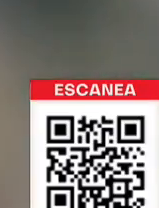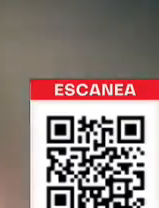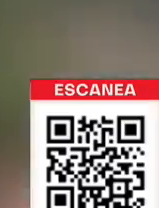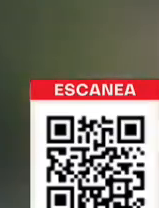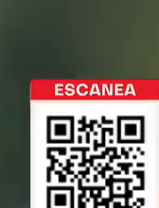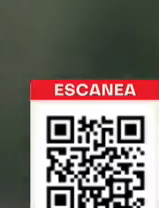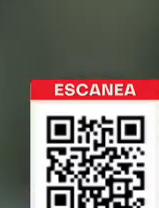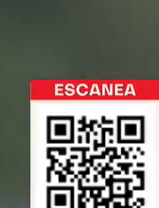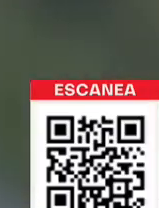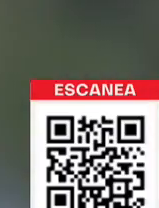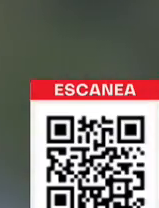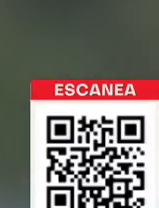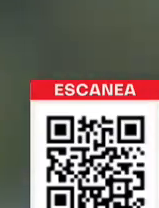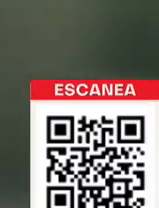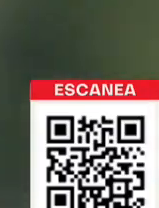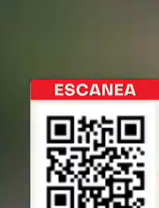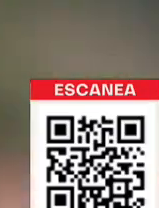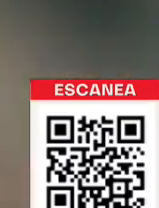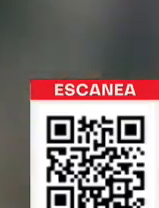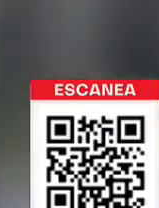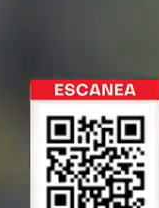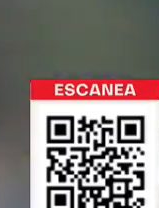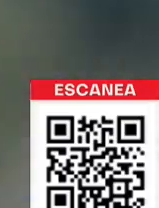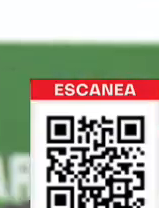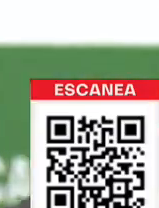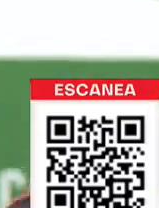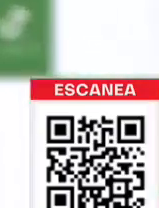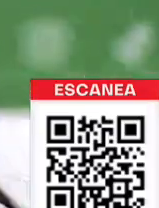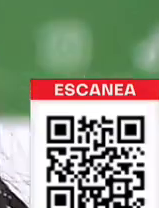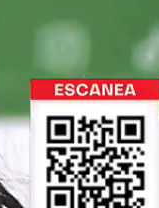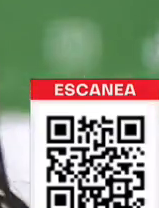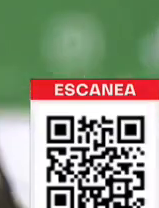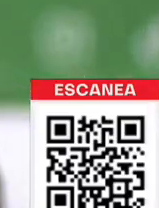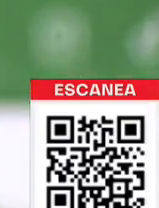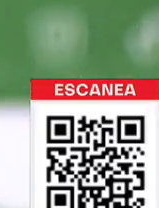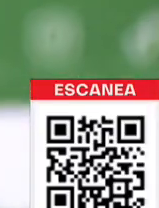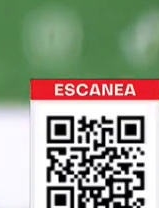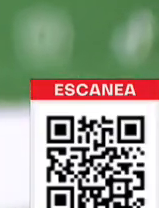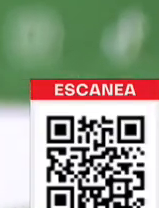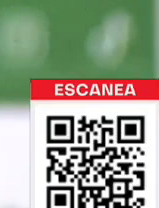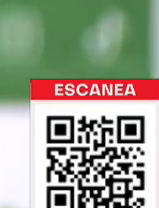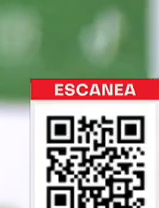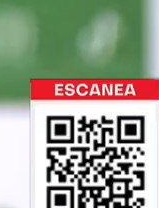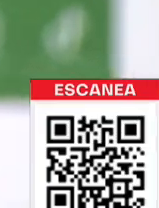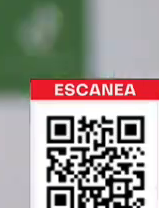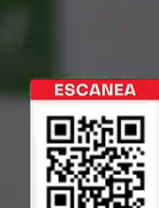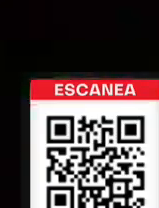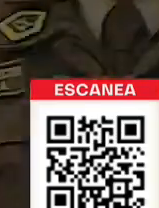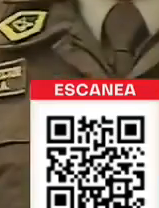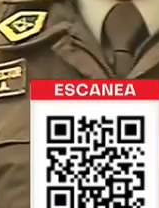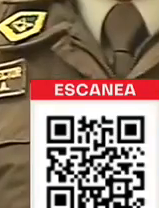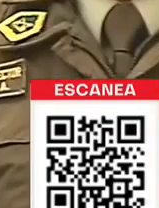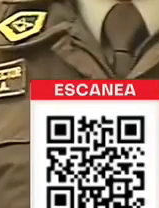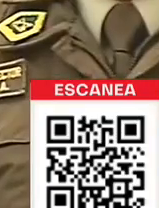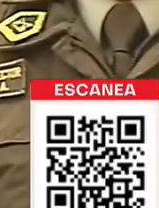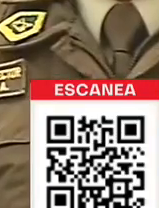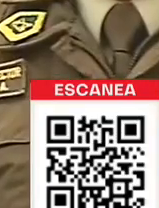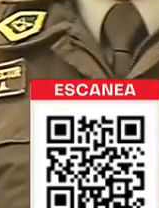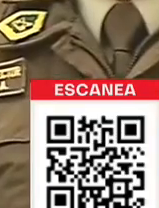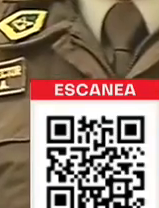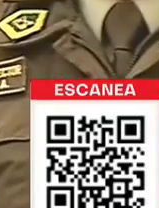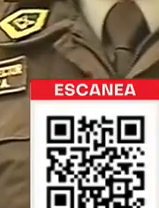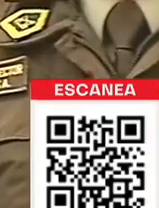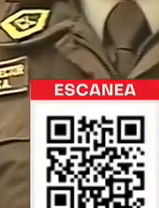conflicto en la Macro zona Sur un hecho que llevó al gobierno a querellarse por el delito de homicidio creemos que el